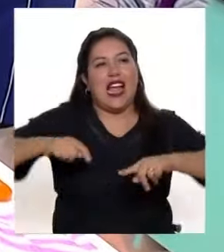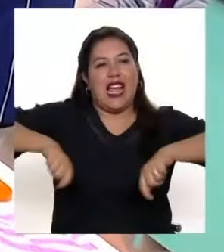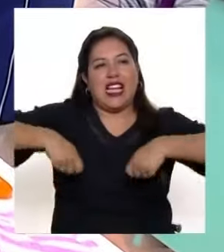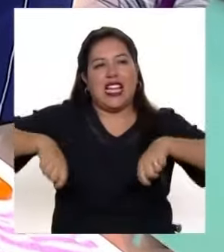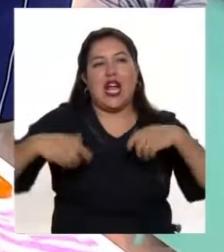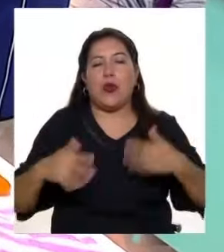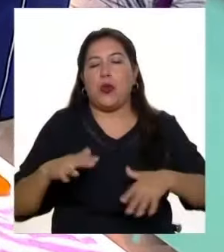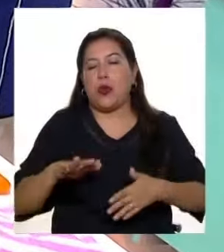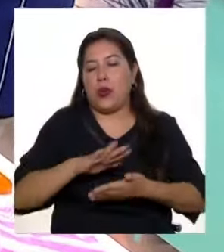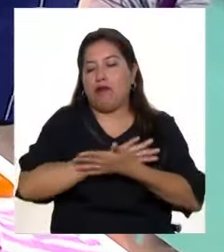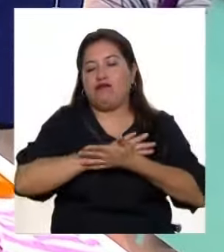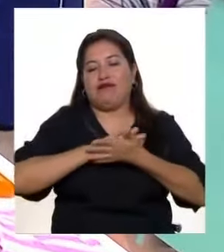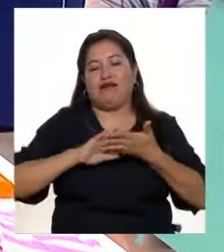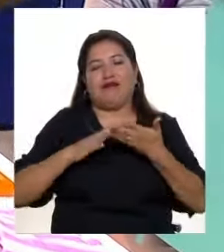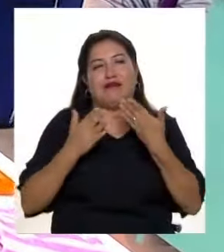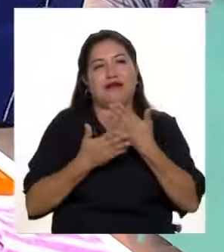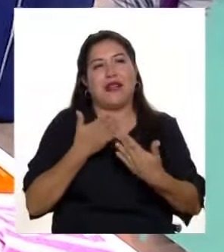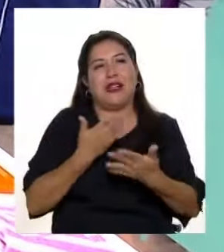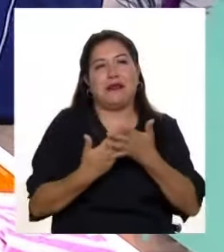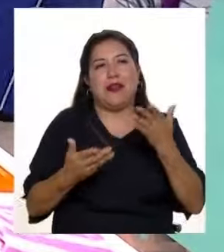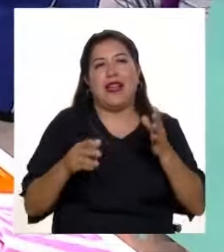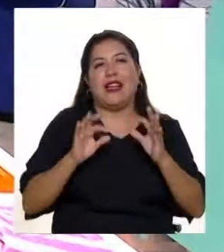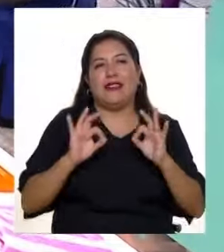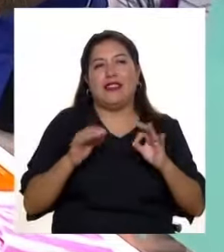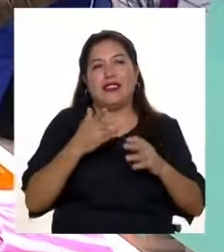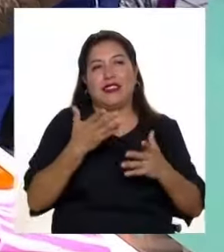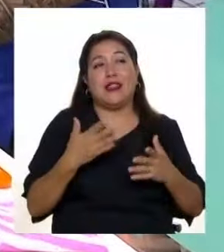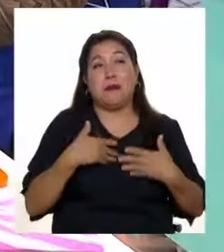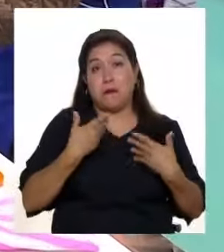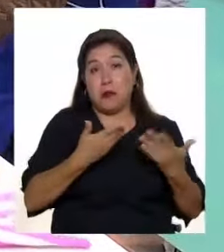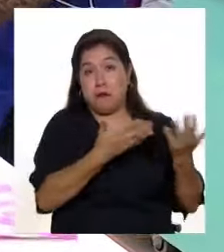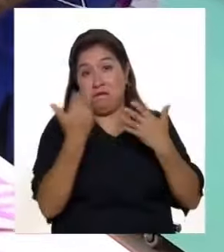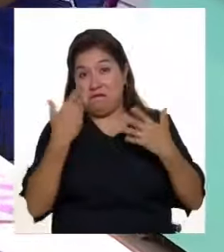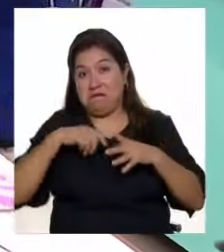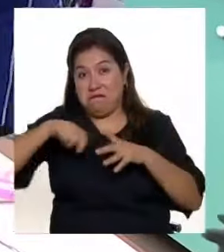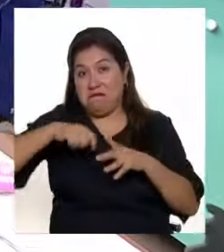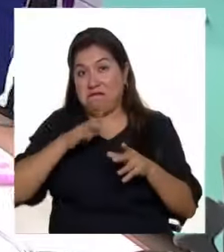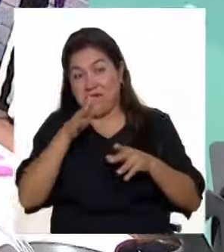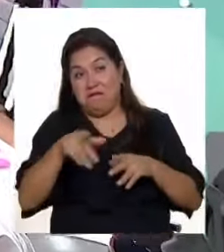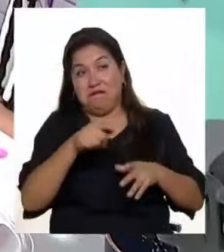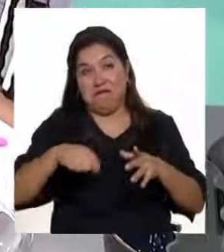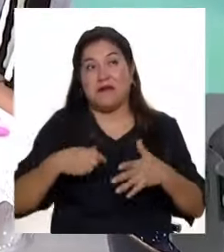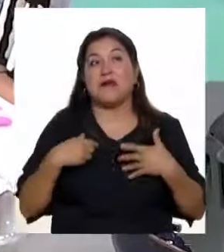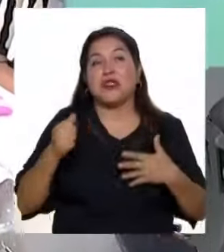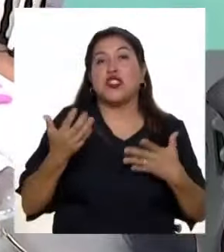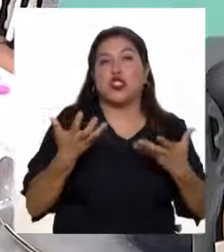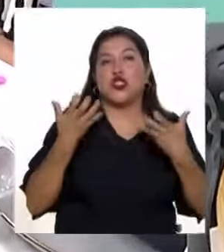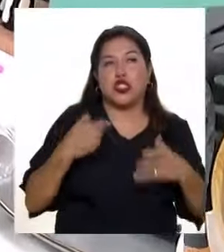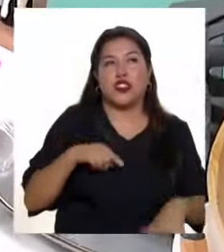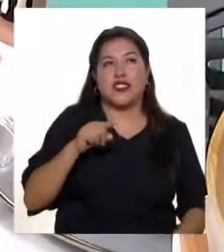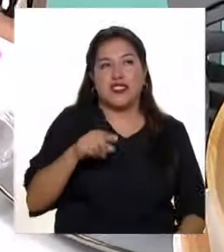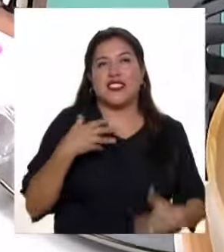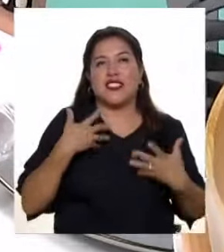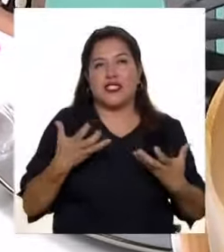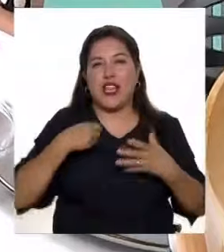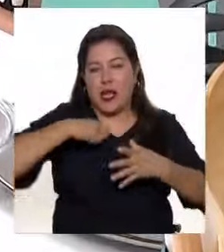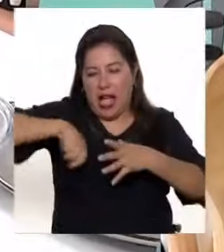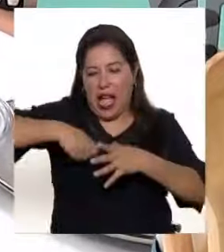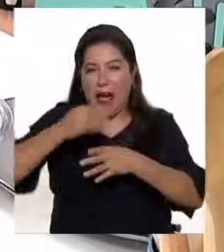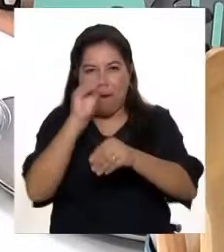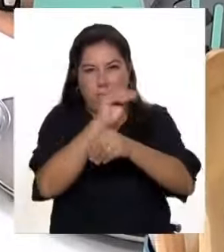benditas y hoy día está preparada. Pisu, ¿podemos irnos para la cocina ahora? Por supuesto, Rubí. Yo quiero alimentar esa energía que tienes para